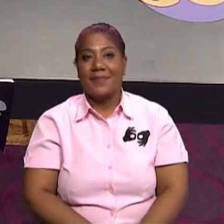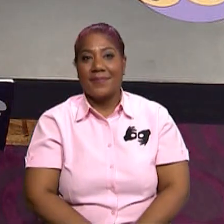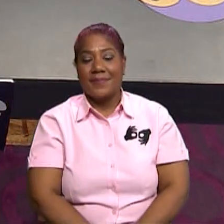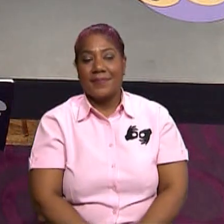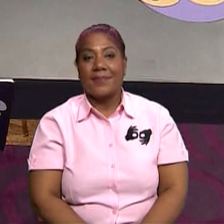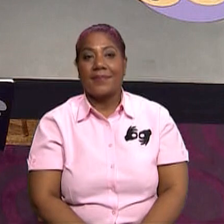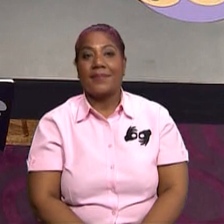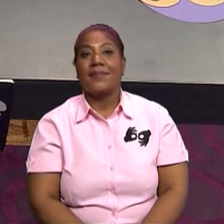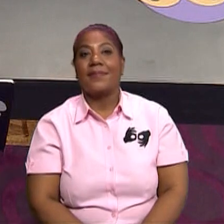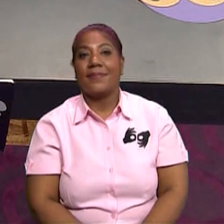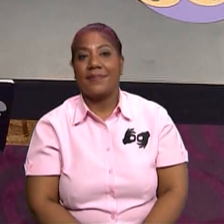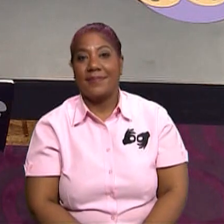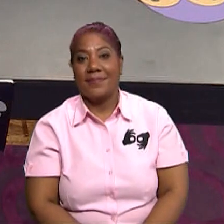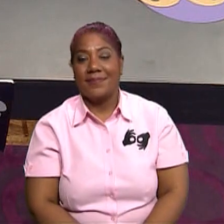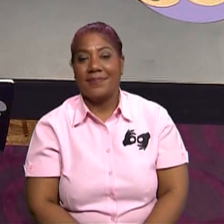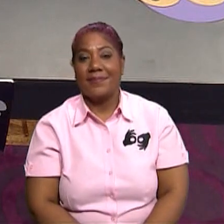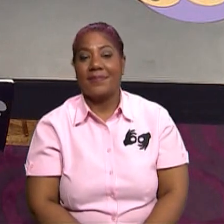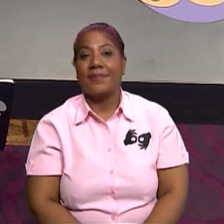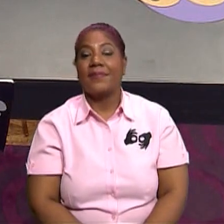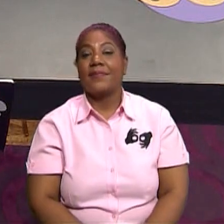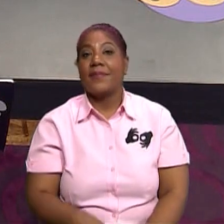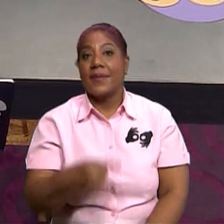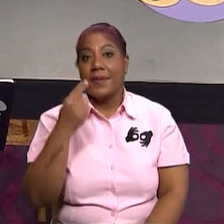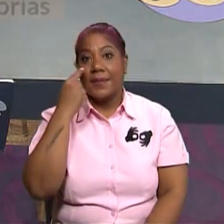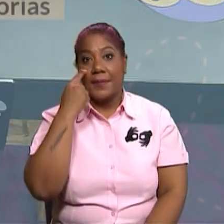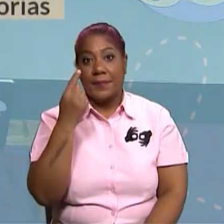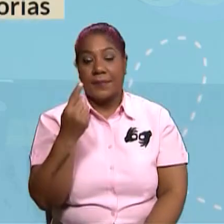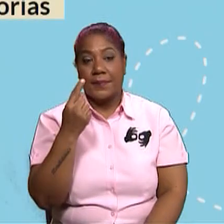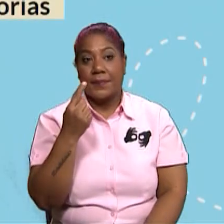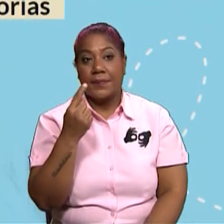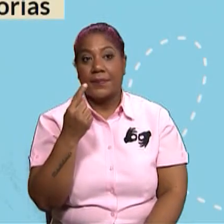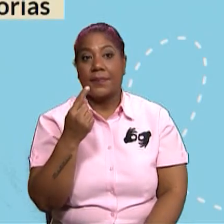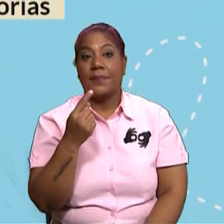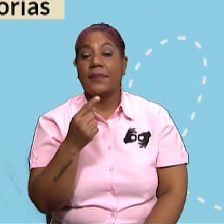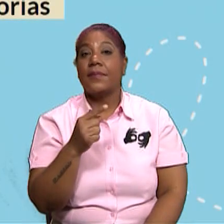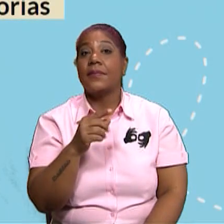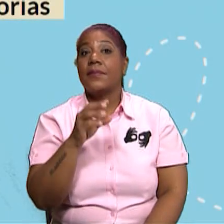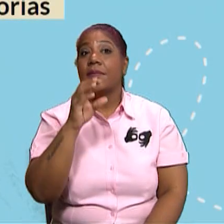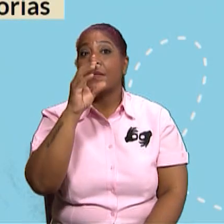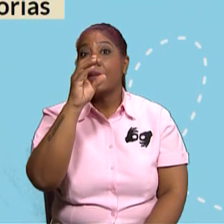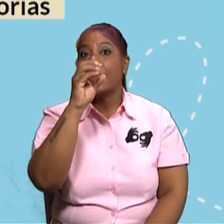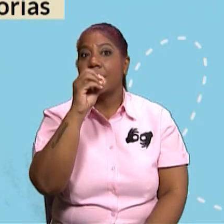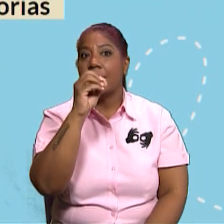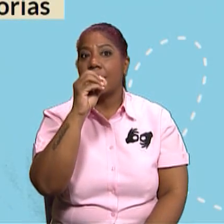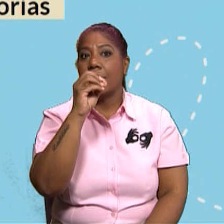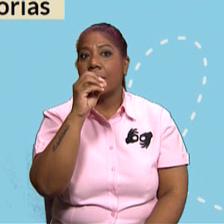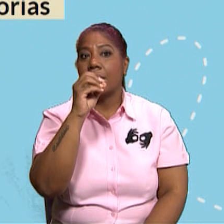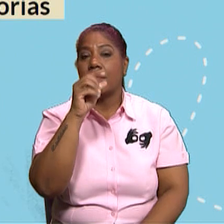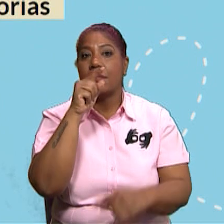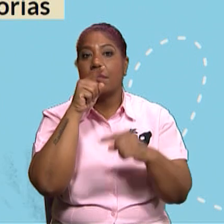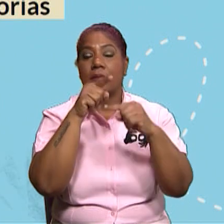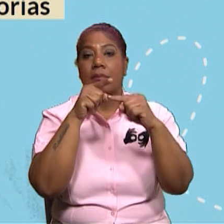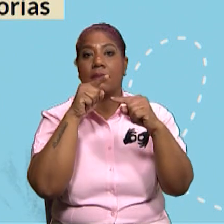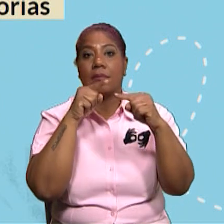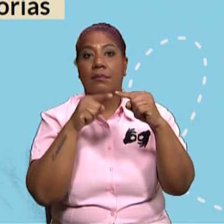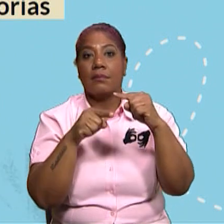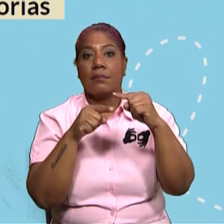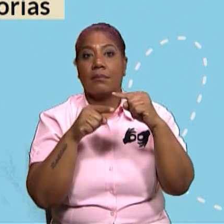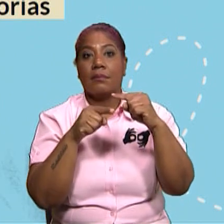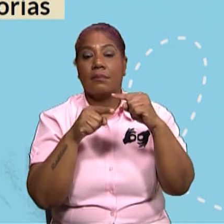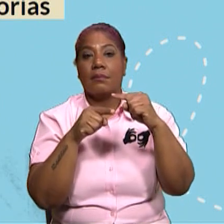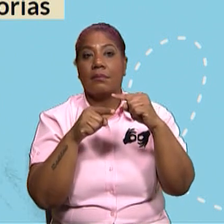divisor. Ahora veamos cuando se divide 0 entre cualquier cantidad de